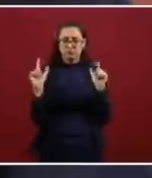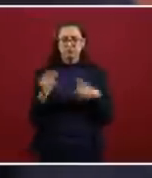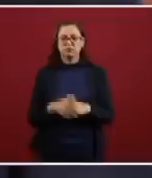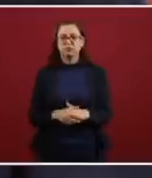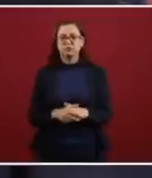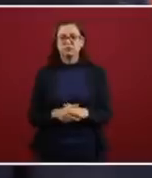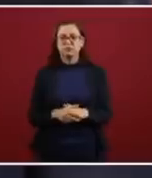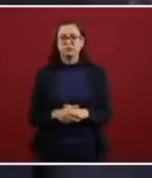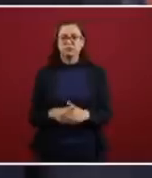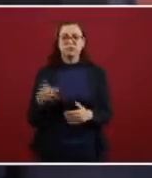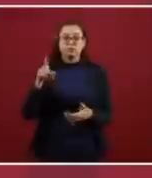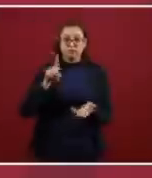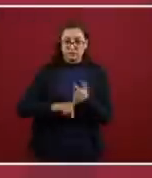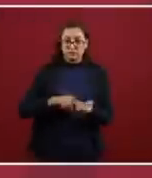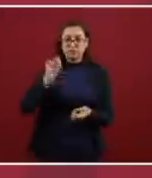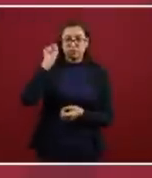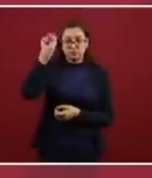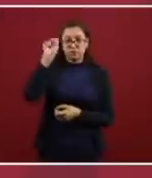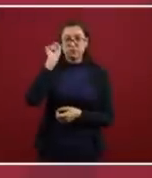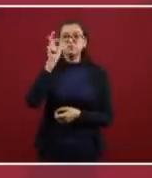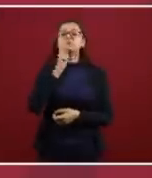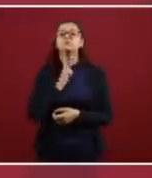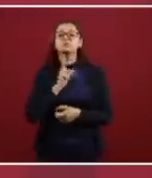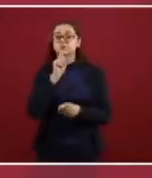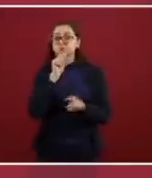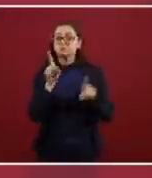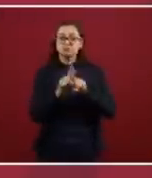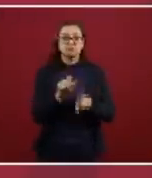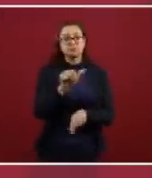en este sindicato y en todos.